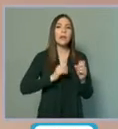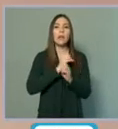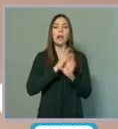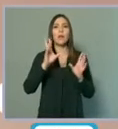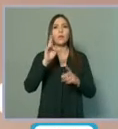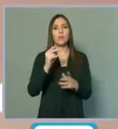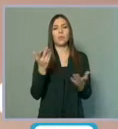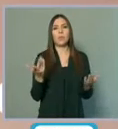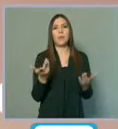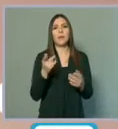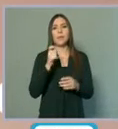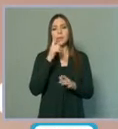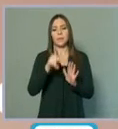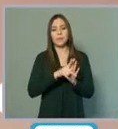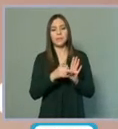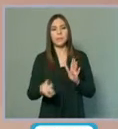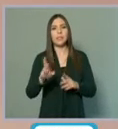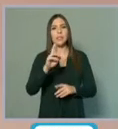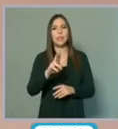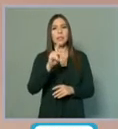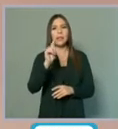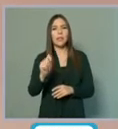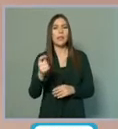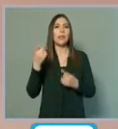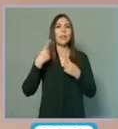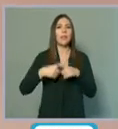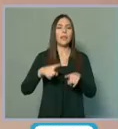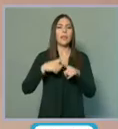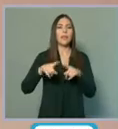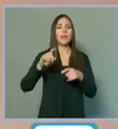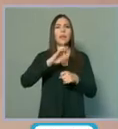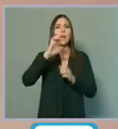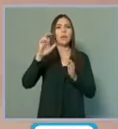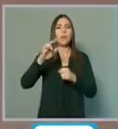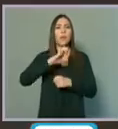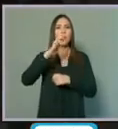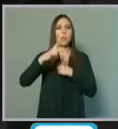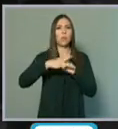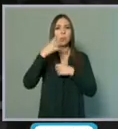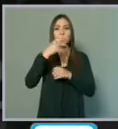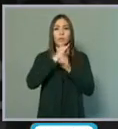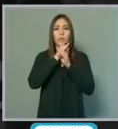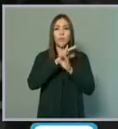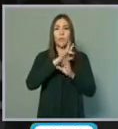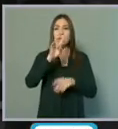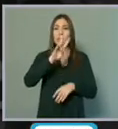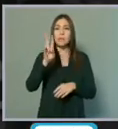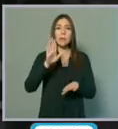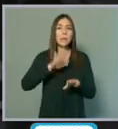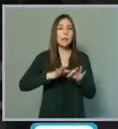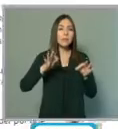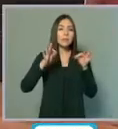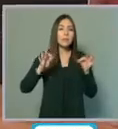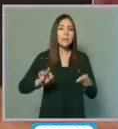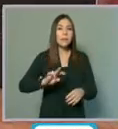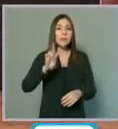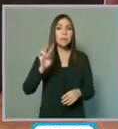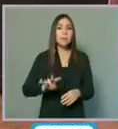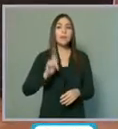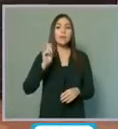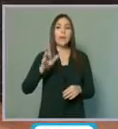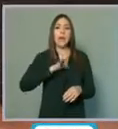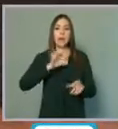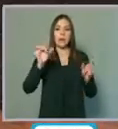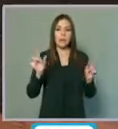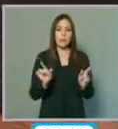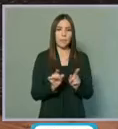coinciden o sea, el diario RT, algunos medios europeos en general, que bueno, la información más fidedigna aparece justamente